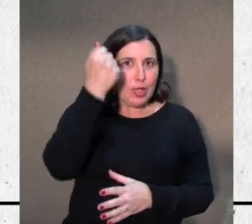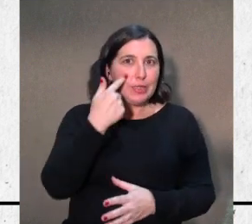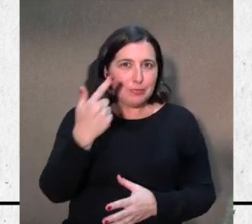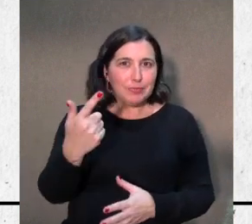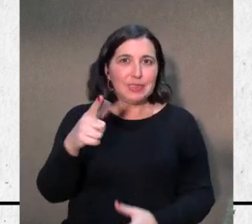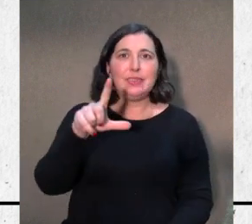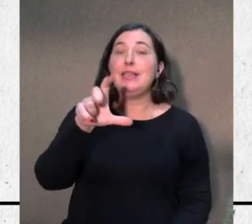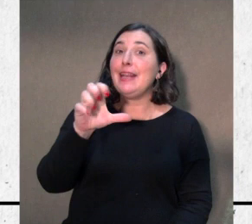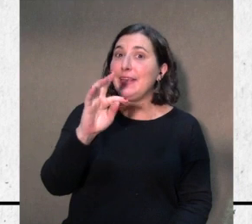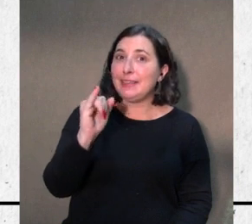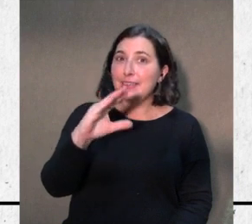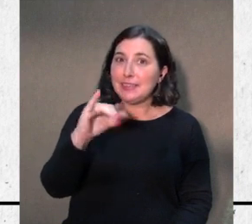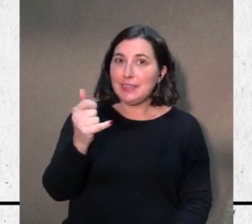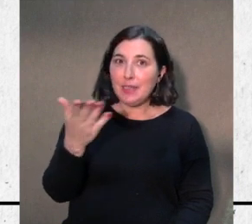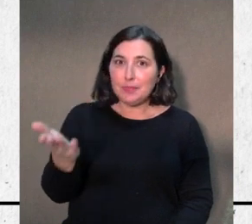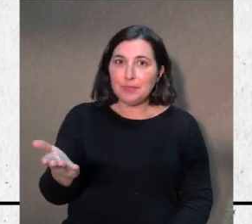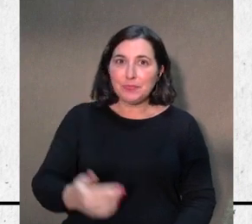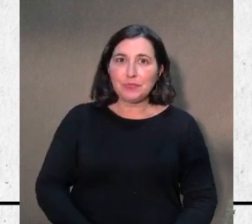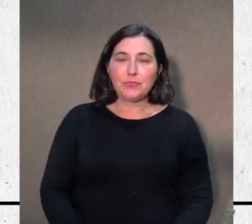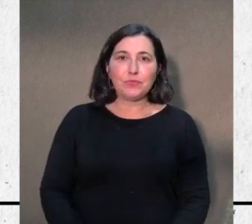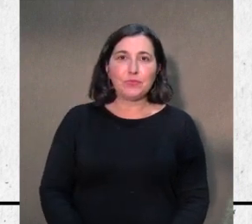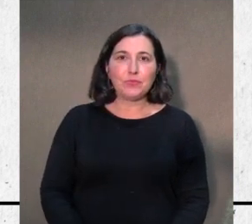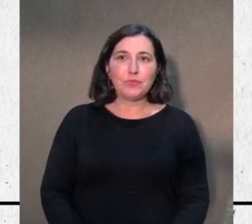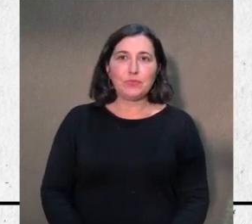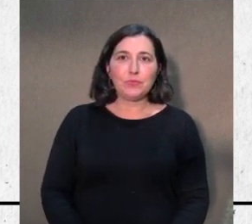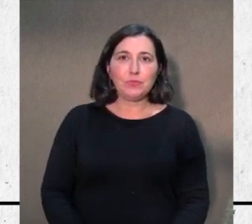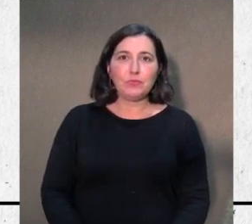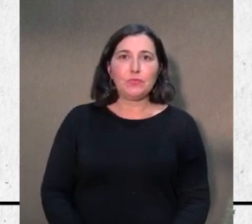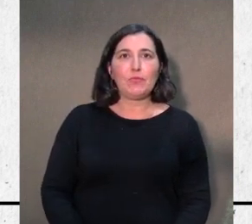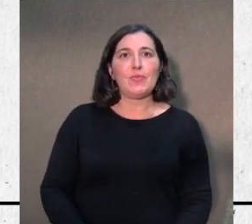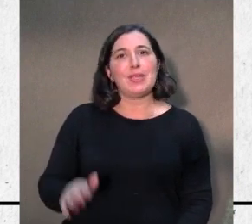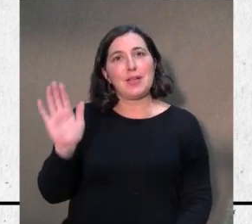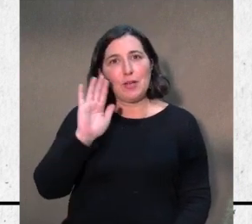camino? Leticia. Hola, buenas tardes. Buenas tardes.